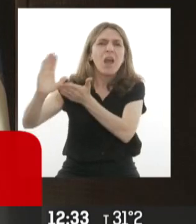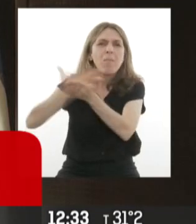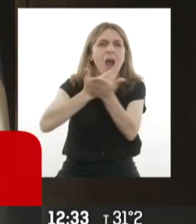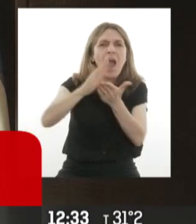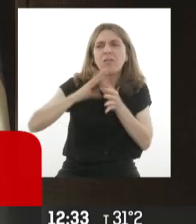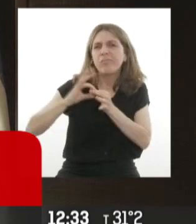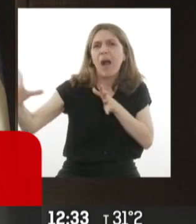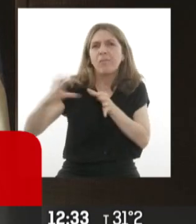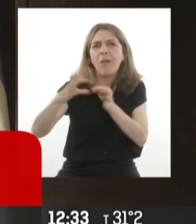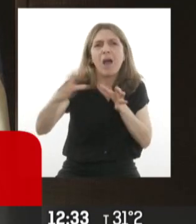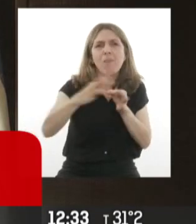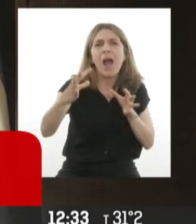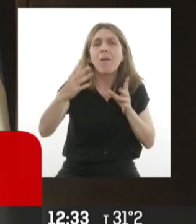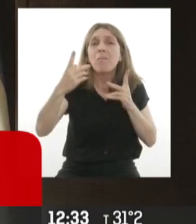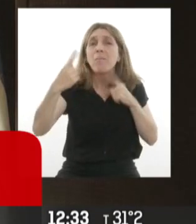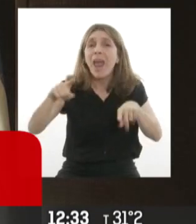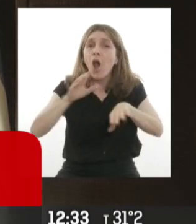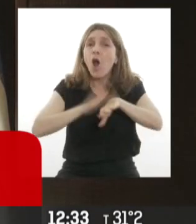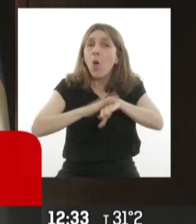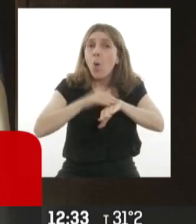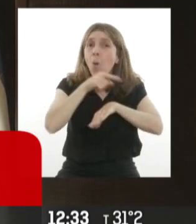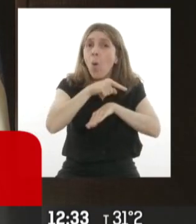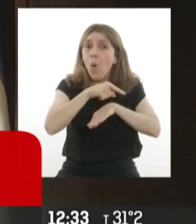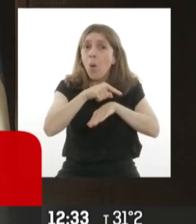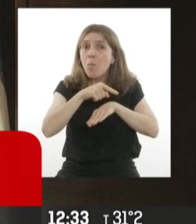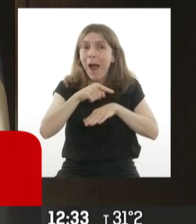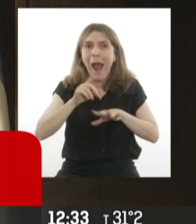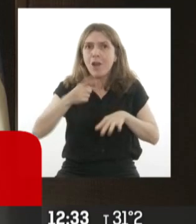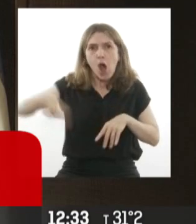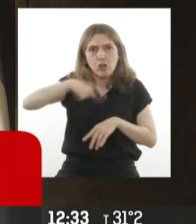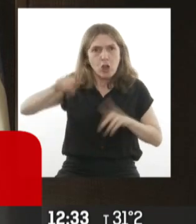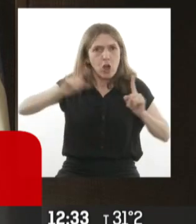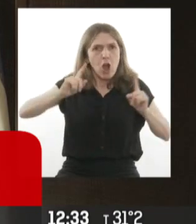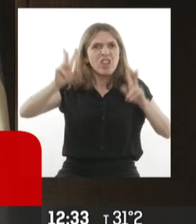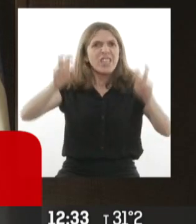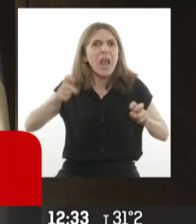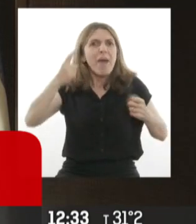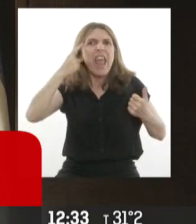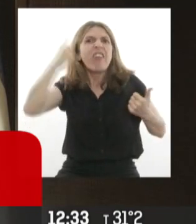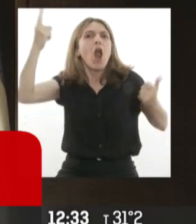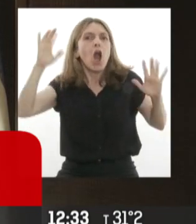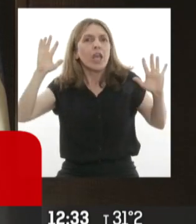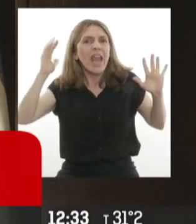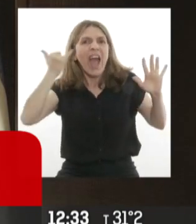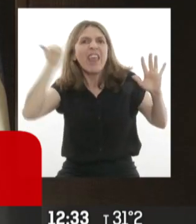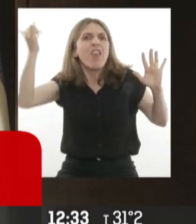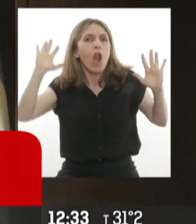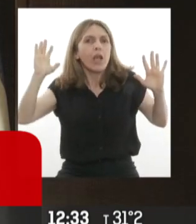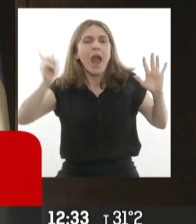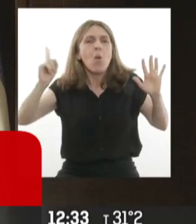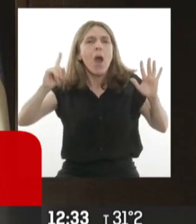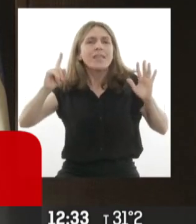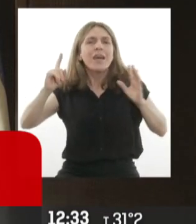por cuestiones que no tienen que ver con nosotros, se ha dividido por cuestiones ideológicas y por problemas de otros, no por problemas entre